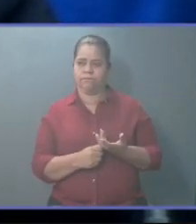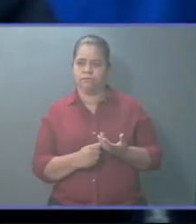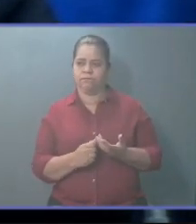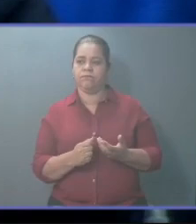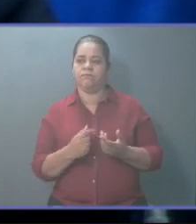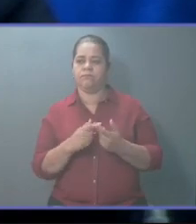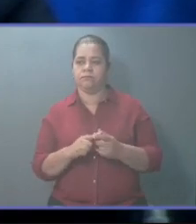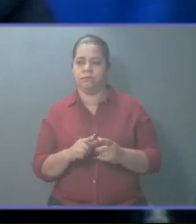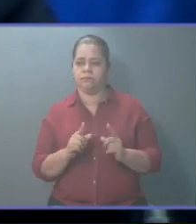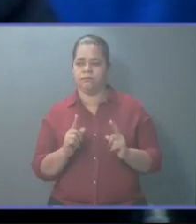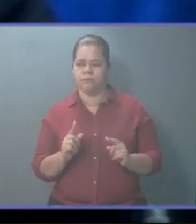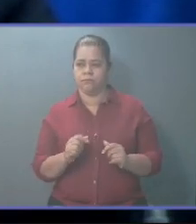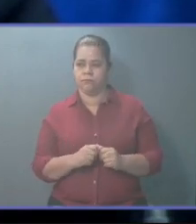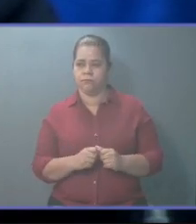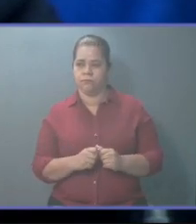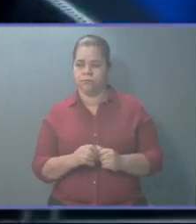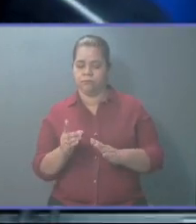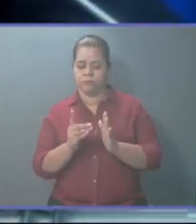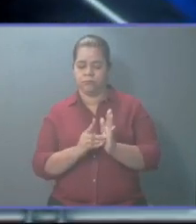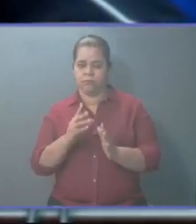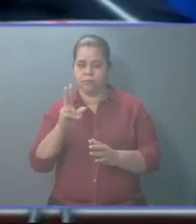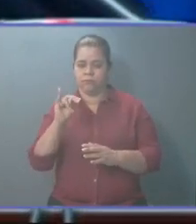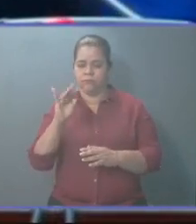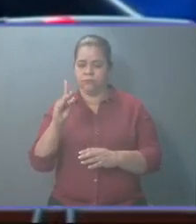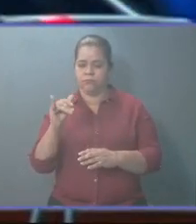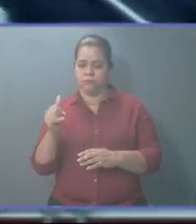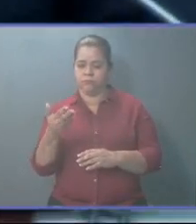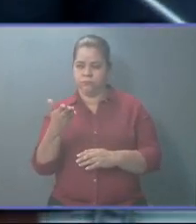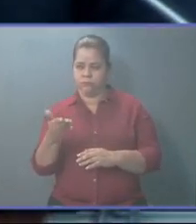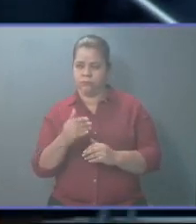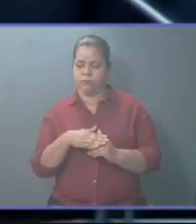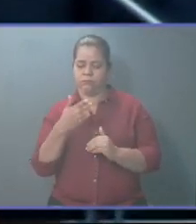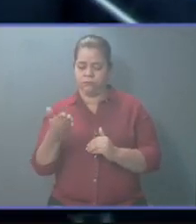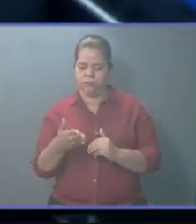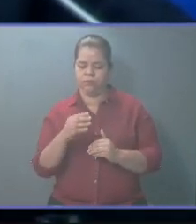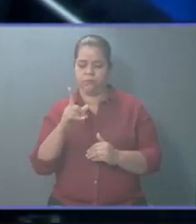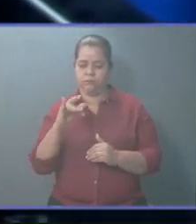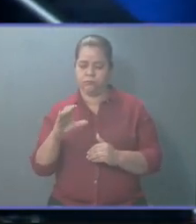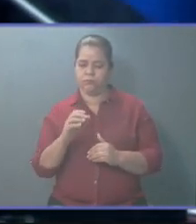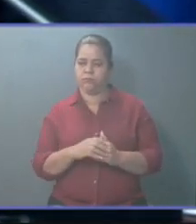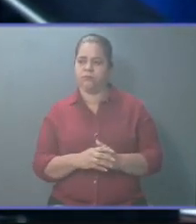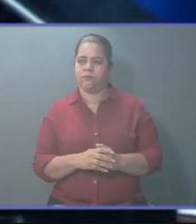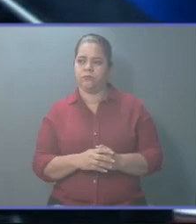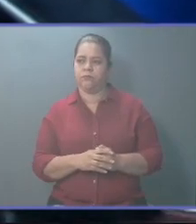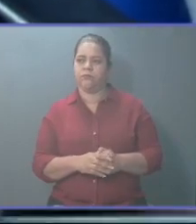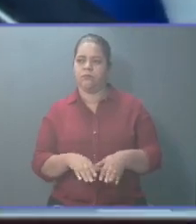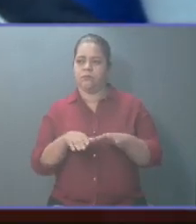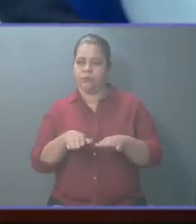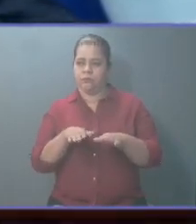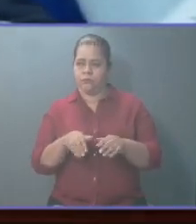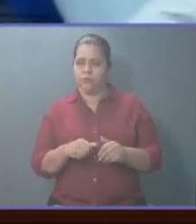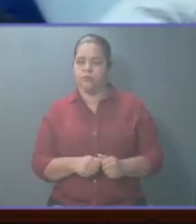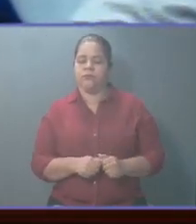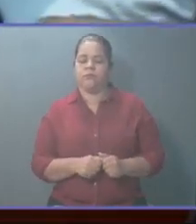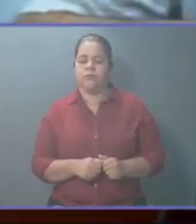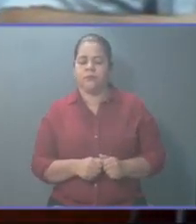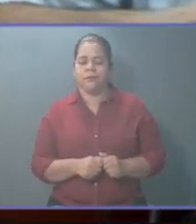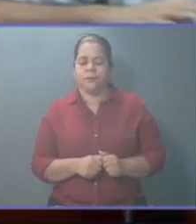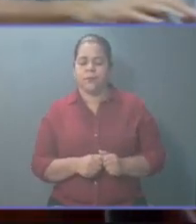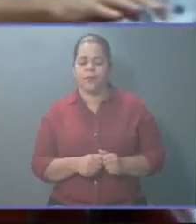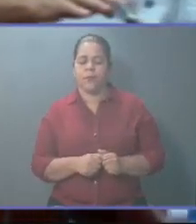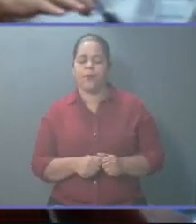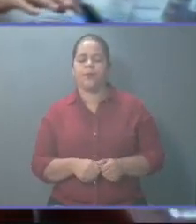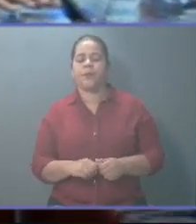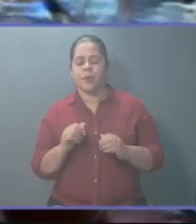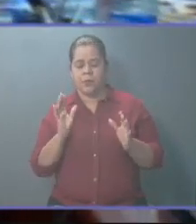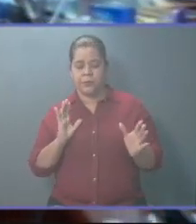es que, diputada Nidia Díaz, tiene la palabra, pues se la doy al licenciado. Gracias. Iván Romeo Hernández.